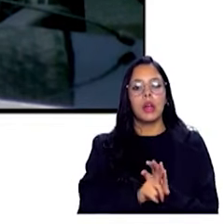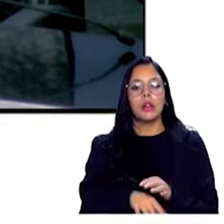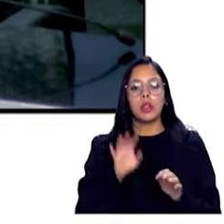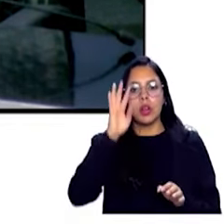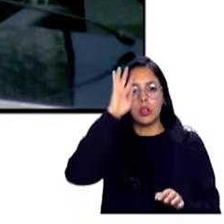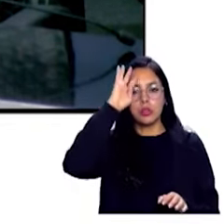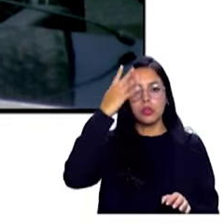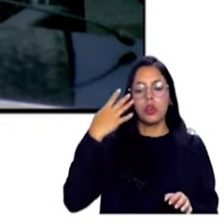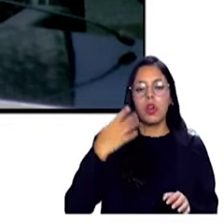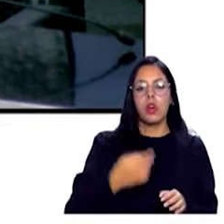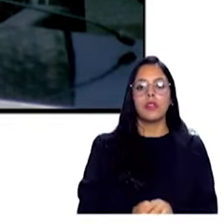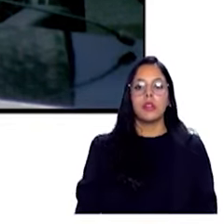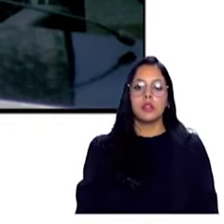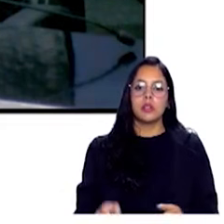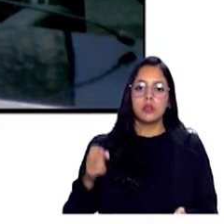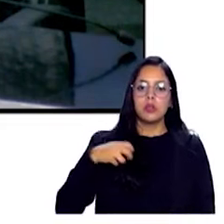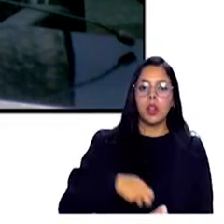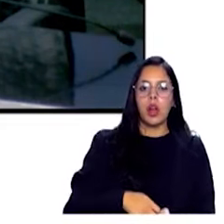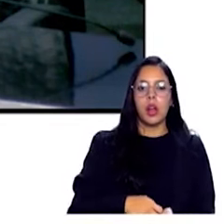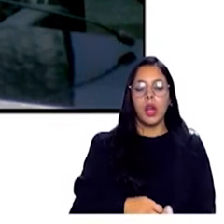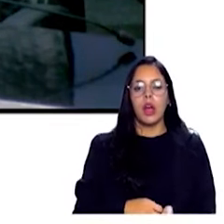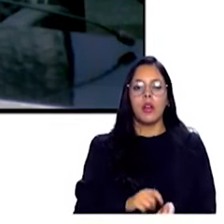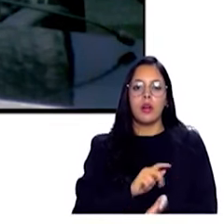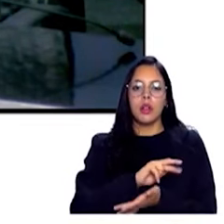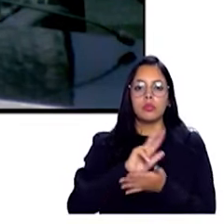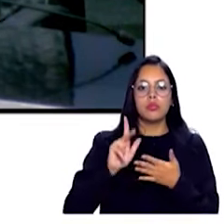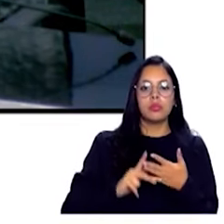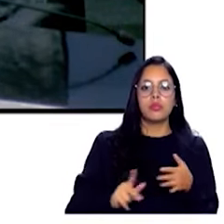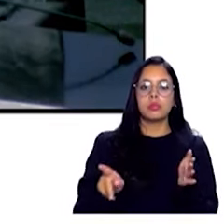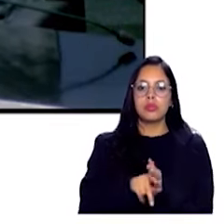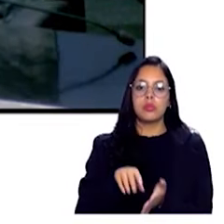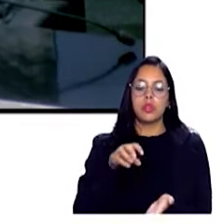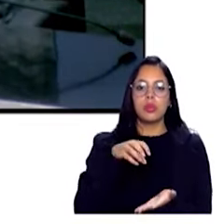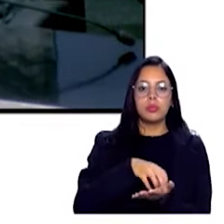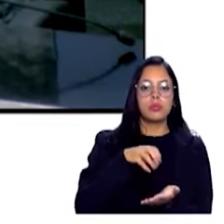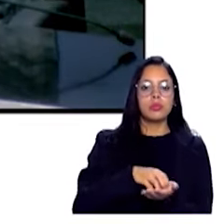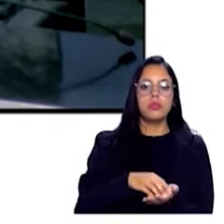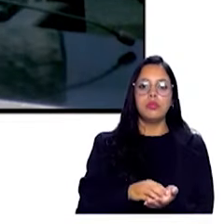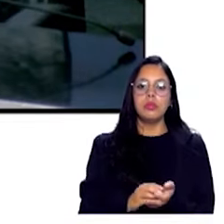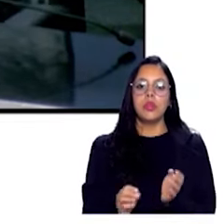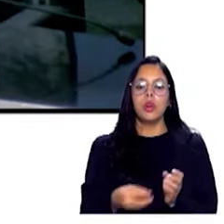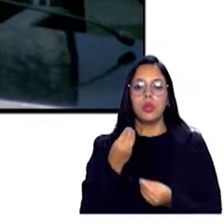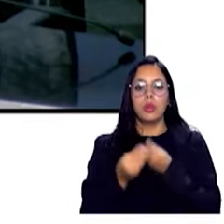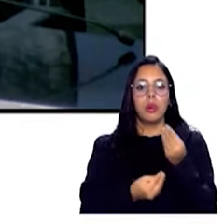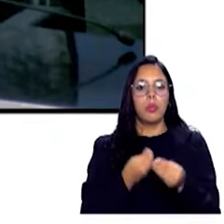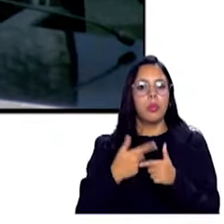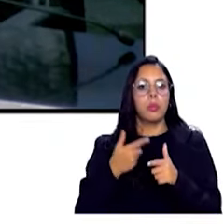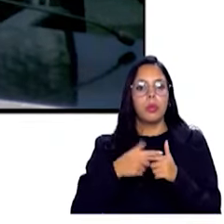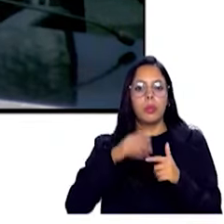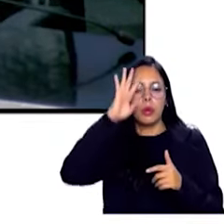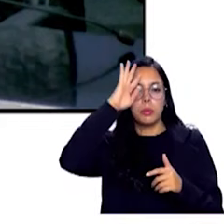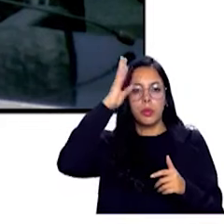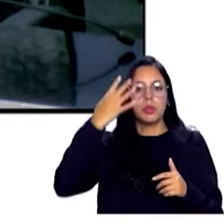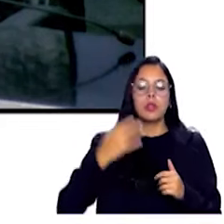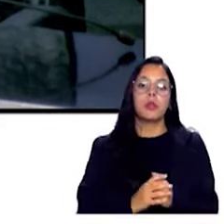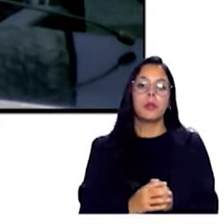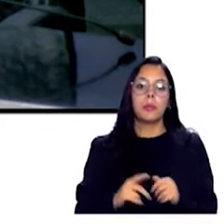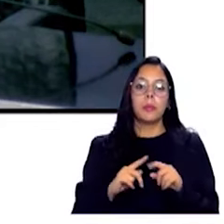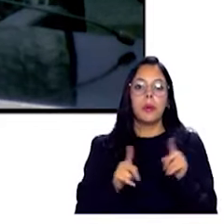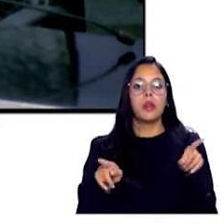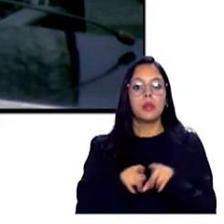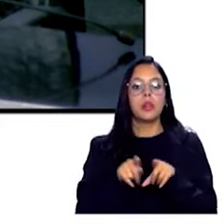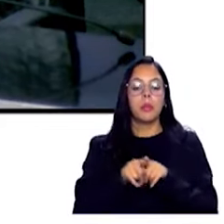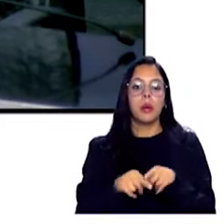formas de actuación de organismos seala se Van a resolver los conflictos Pero corresponde a los jueces concretar ese